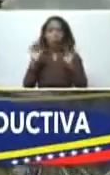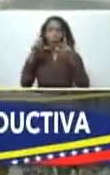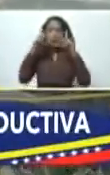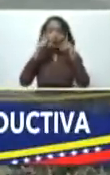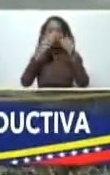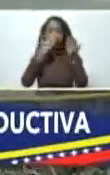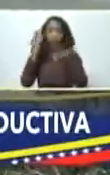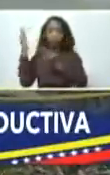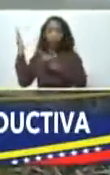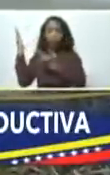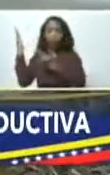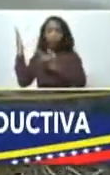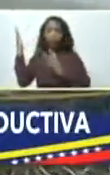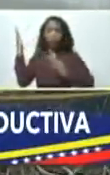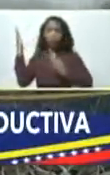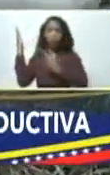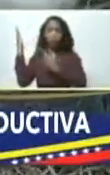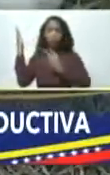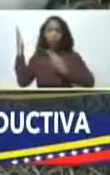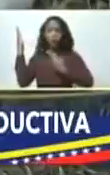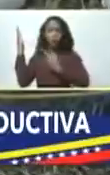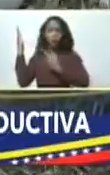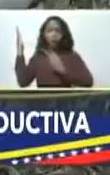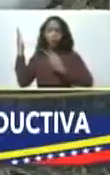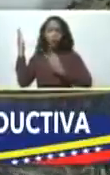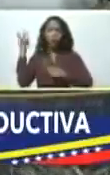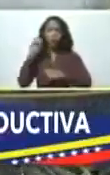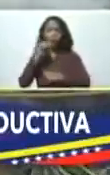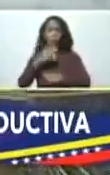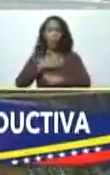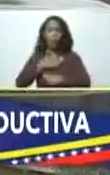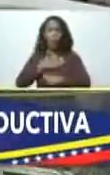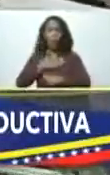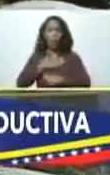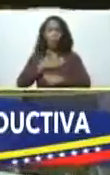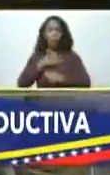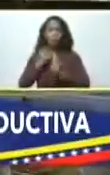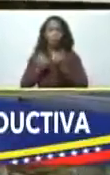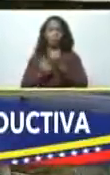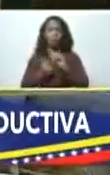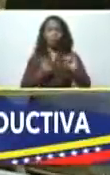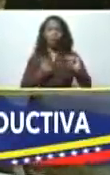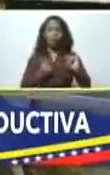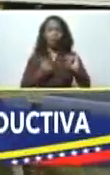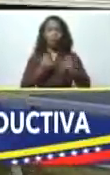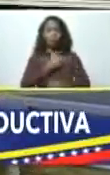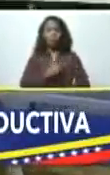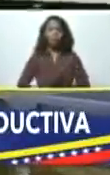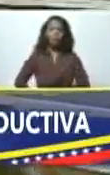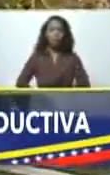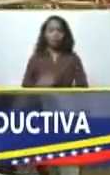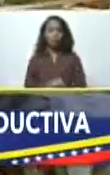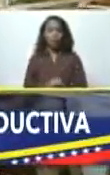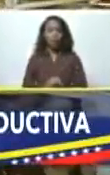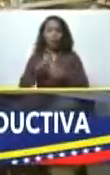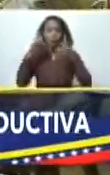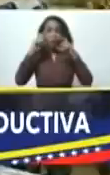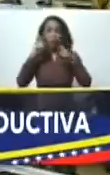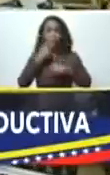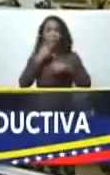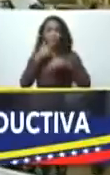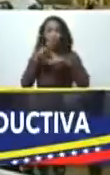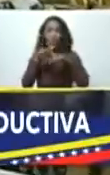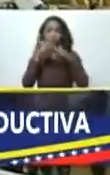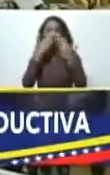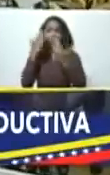ellas para que se vean todas las razas, incluyendo la mía. Y aquí a la izquierda, presidente. Miren esta foto. Esta foto es bella.